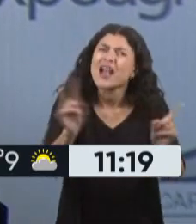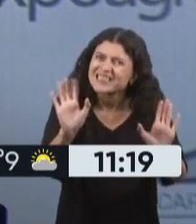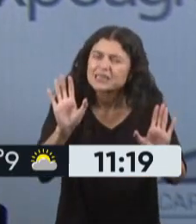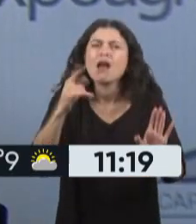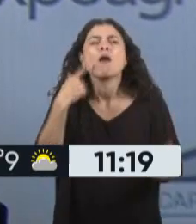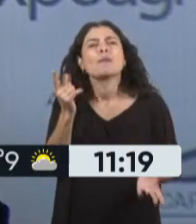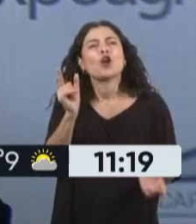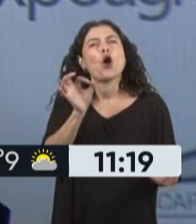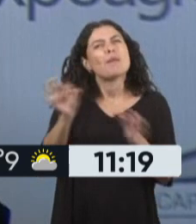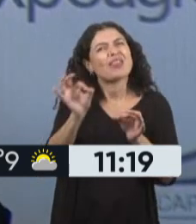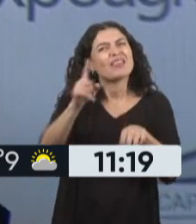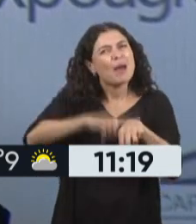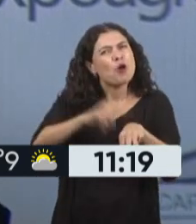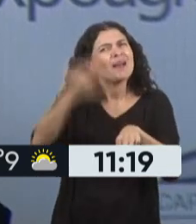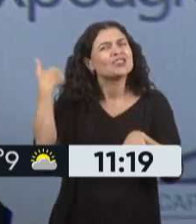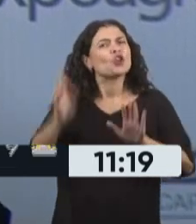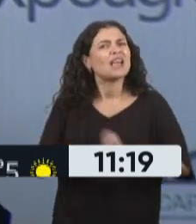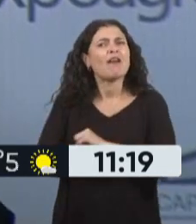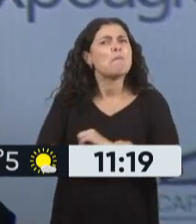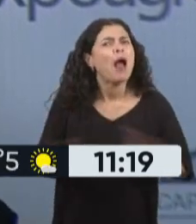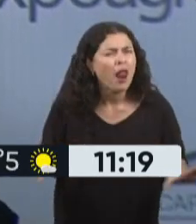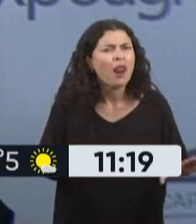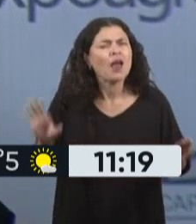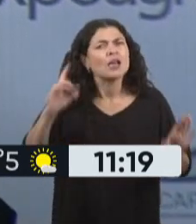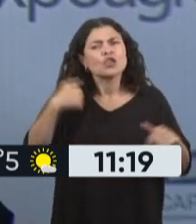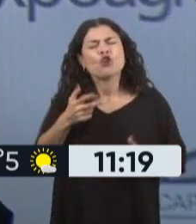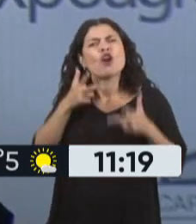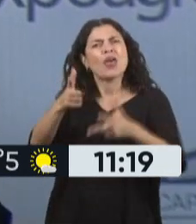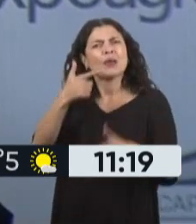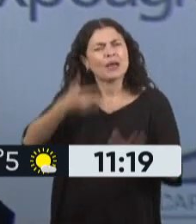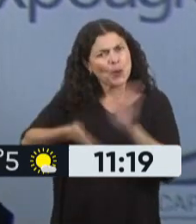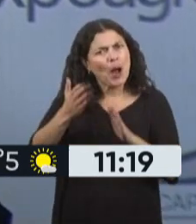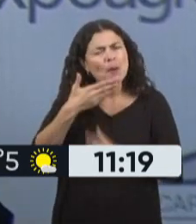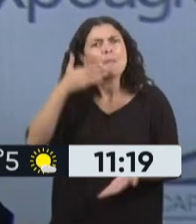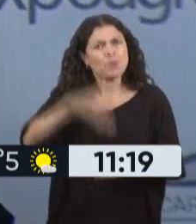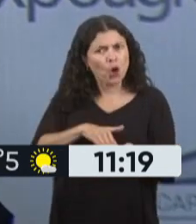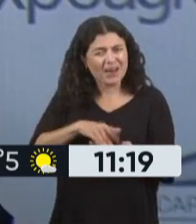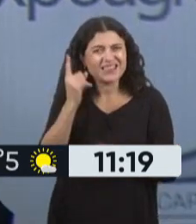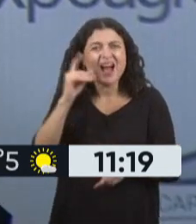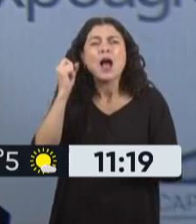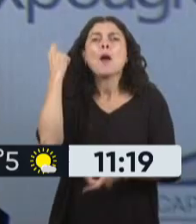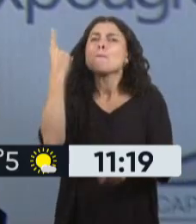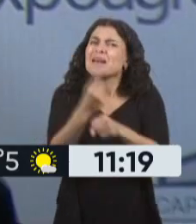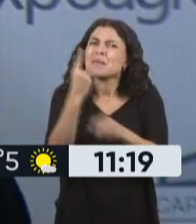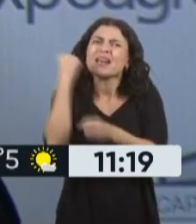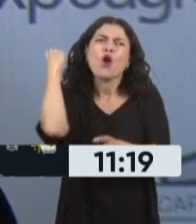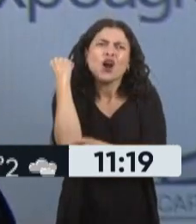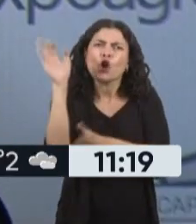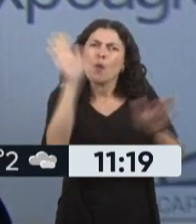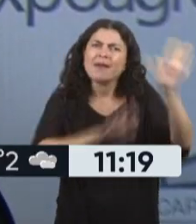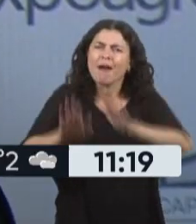más importante, y una de las cosas que yo me comprometí fue a ordenar la macro y a pulverizar la brecha.